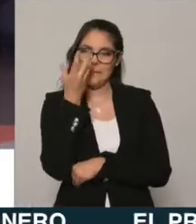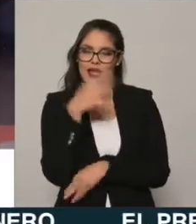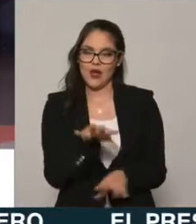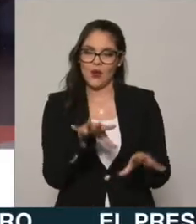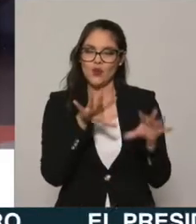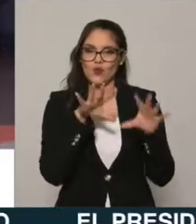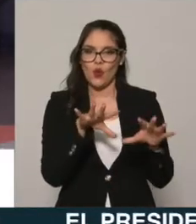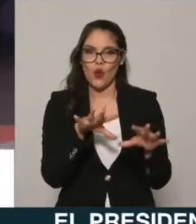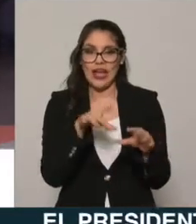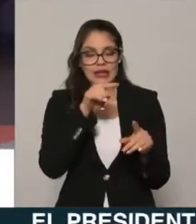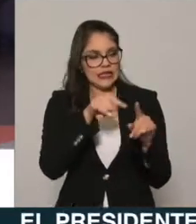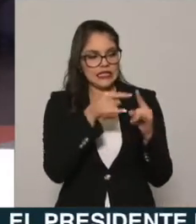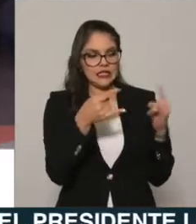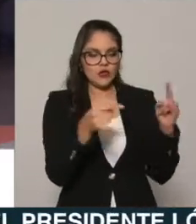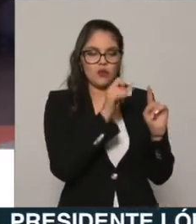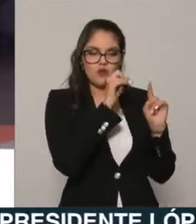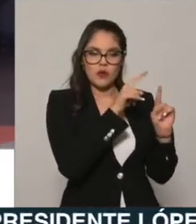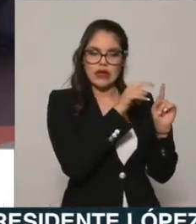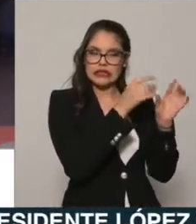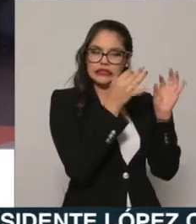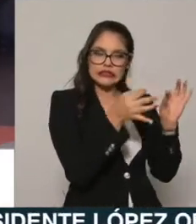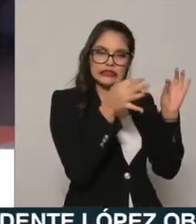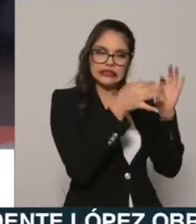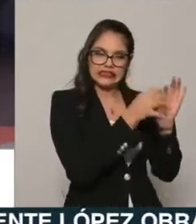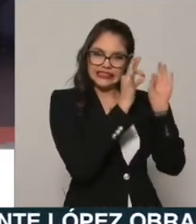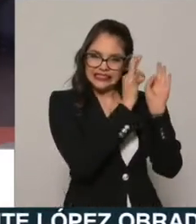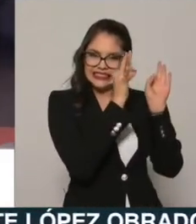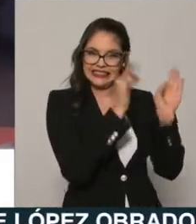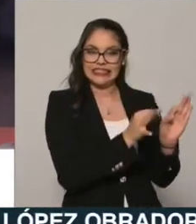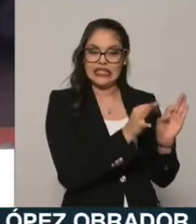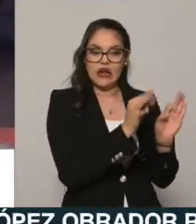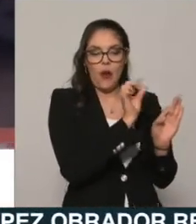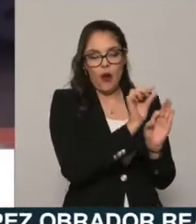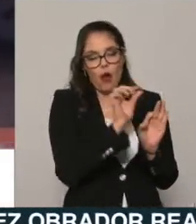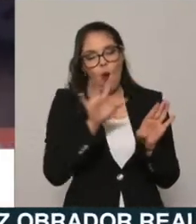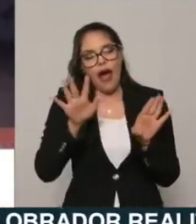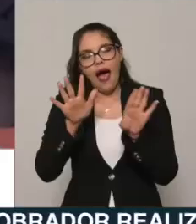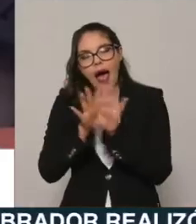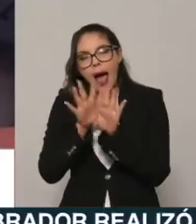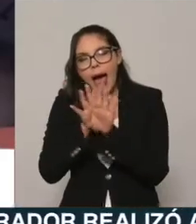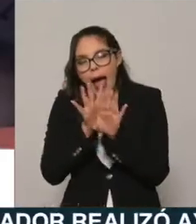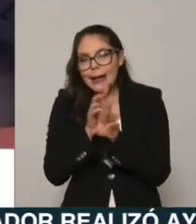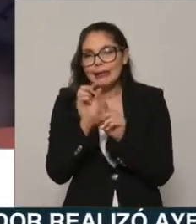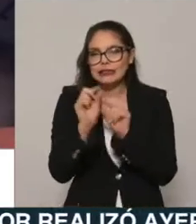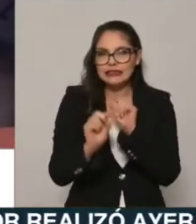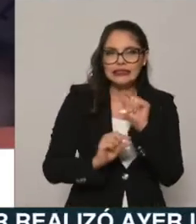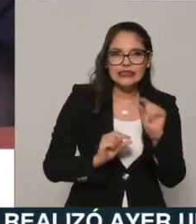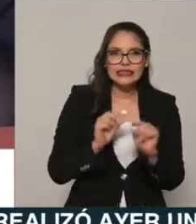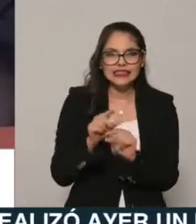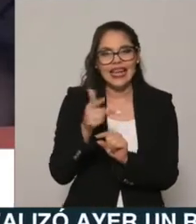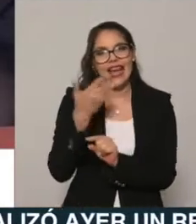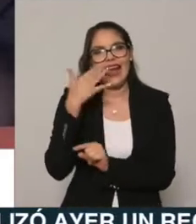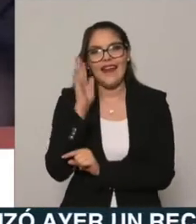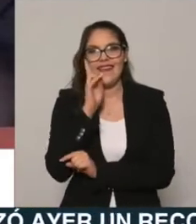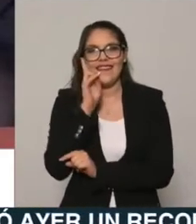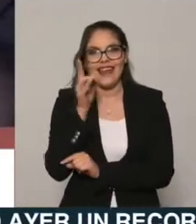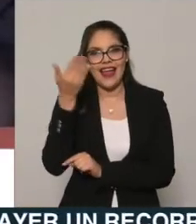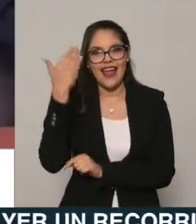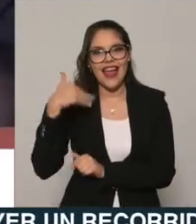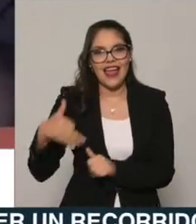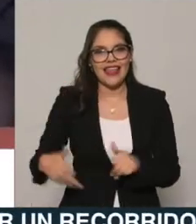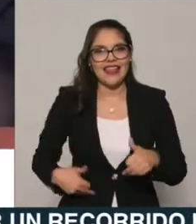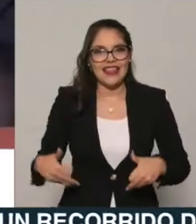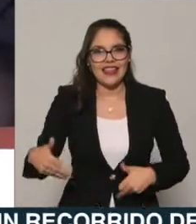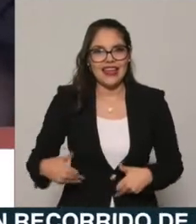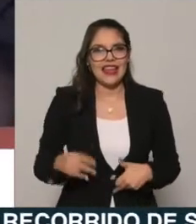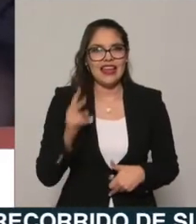historia principal, pero sí hizo varios cambios muy padres con, bueno, los que ya han visto la obra anterior, pues van